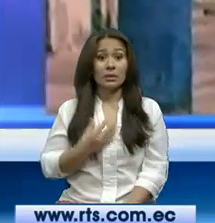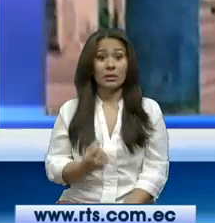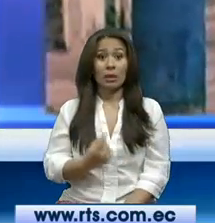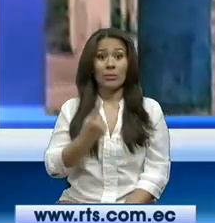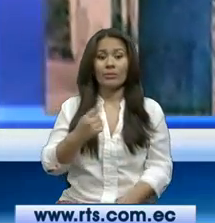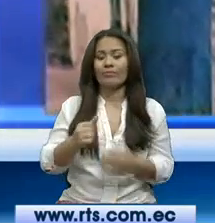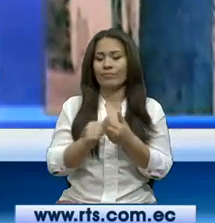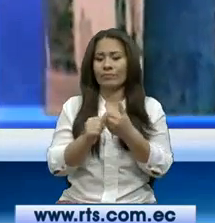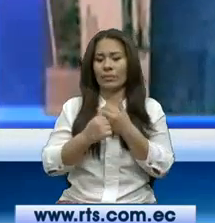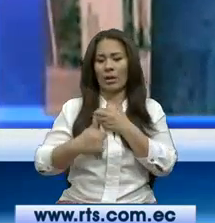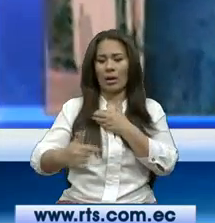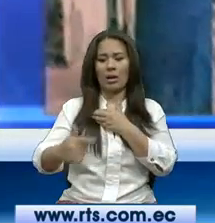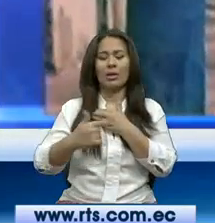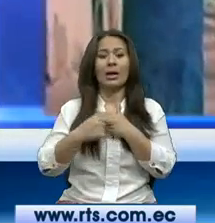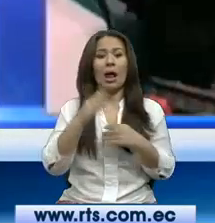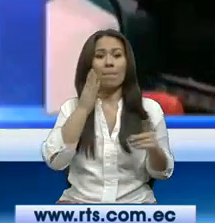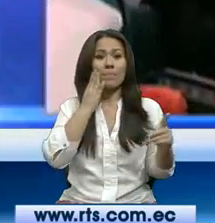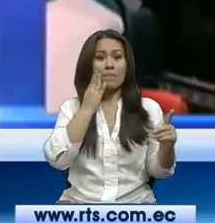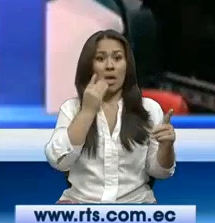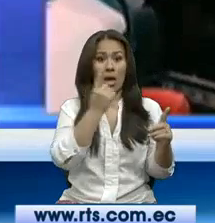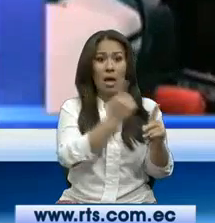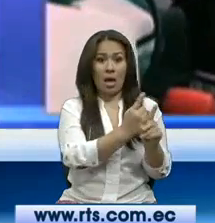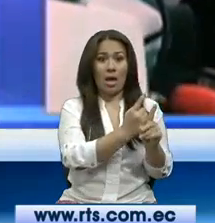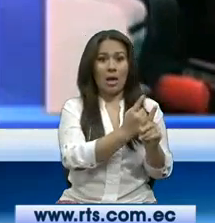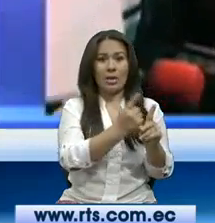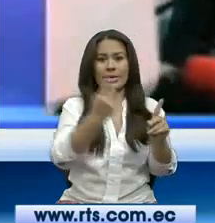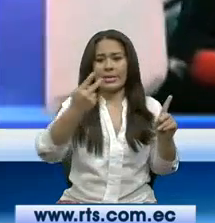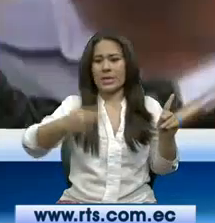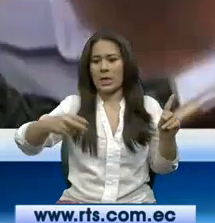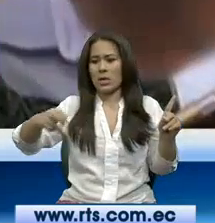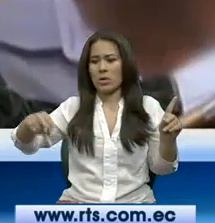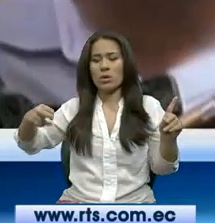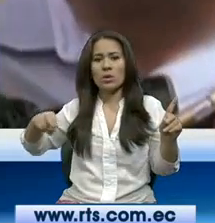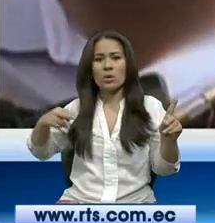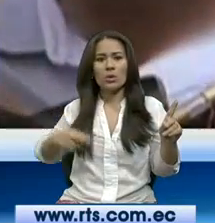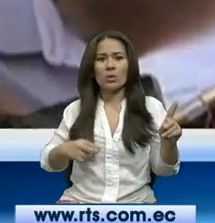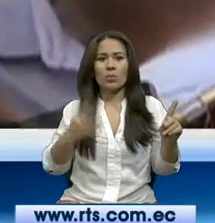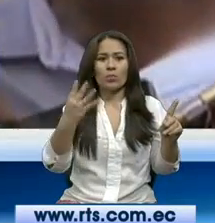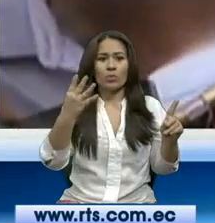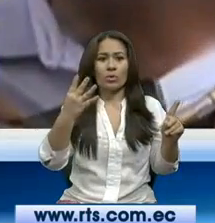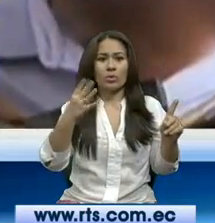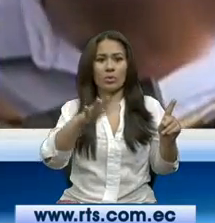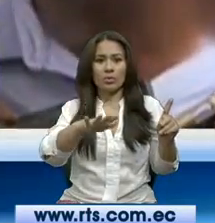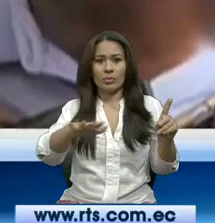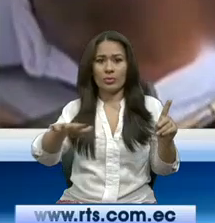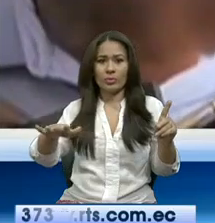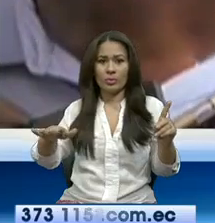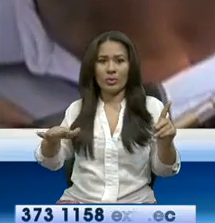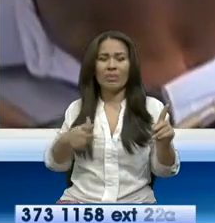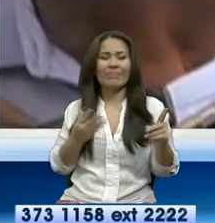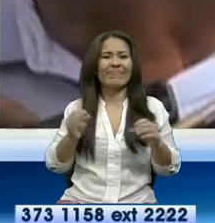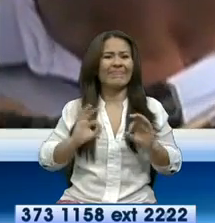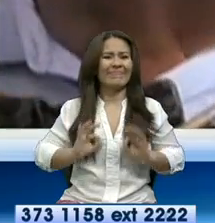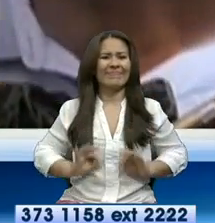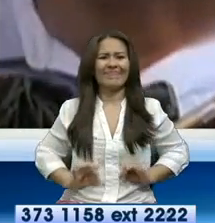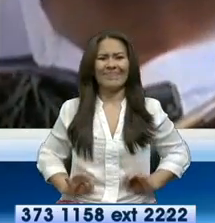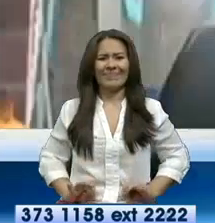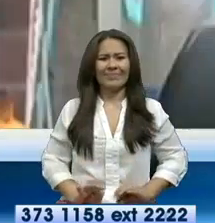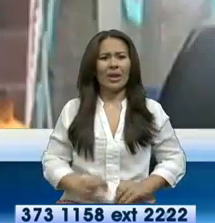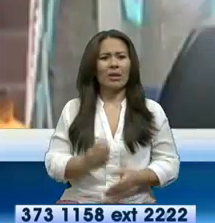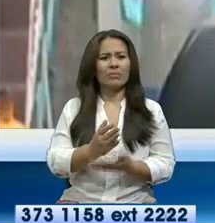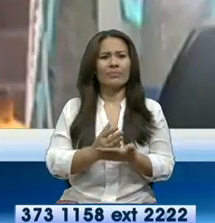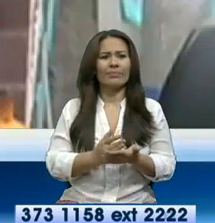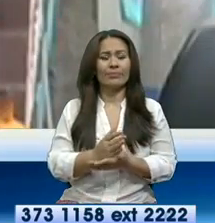de unos 3-4 metros, se encuentra la madre, pues como los 4 hijos tirados en el suelo, pues como le digo, pues con evidentes lesiones de arma